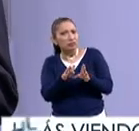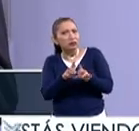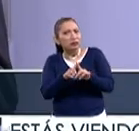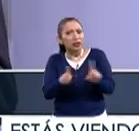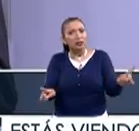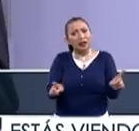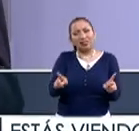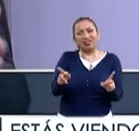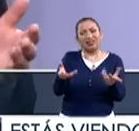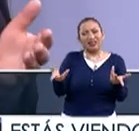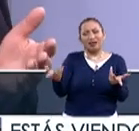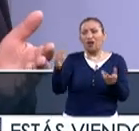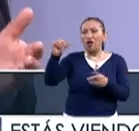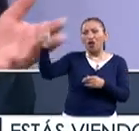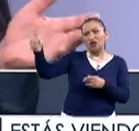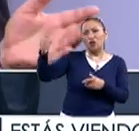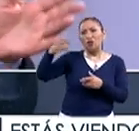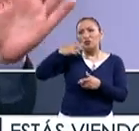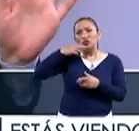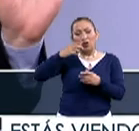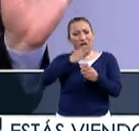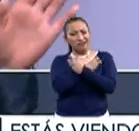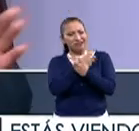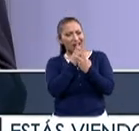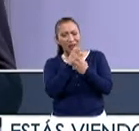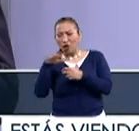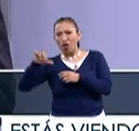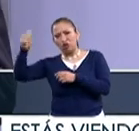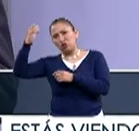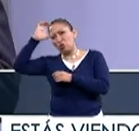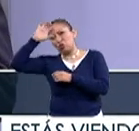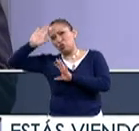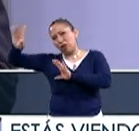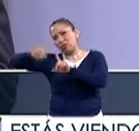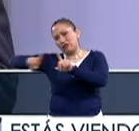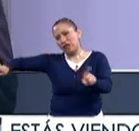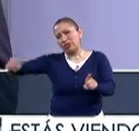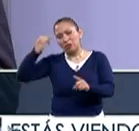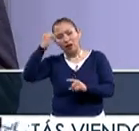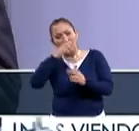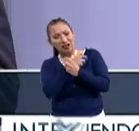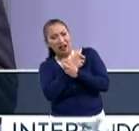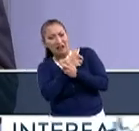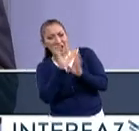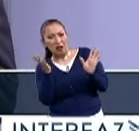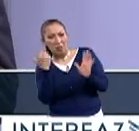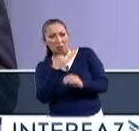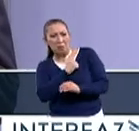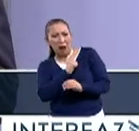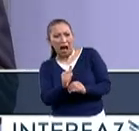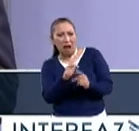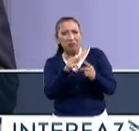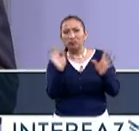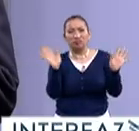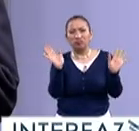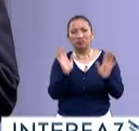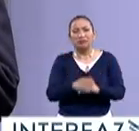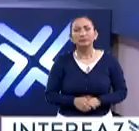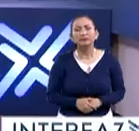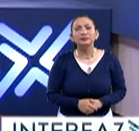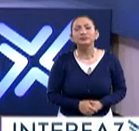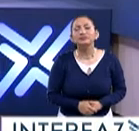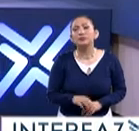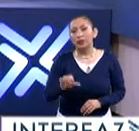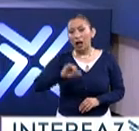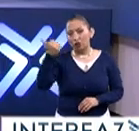con el uso de la calavera en otros contextos culturales, ¿no? Claro. Entonces sí hay que ser muy cuidadoso. Y además